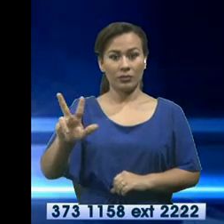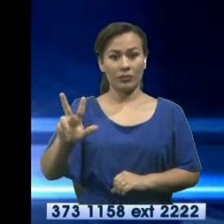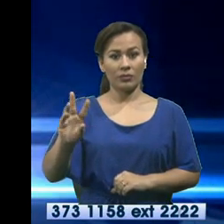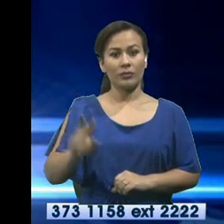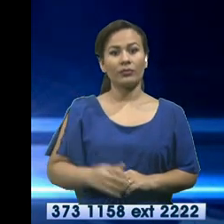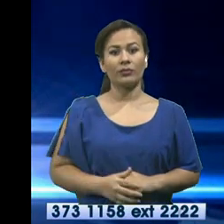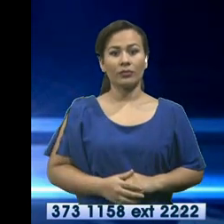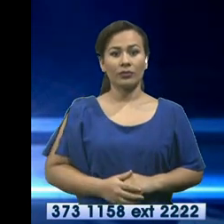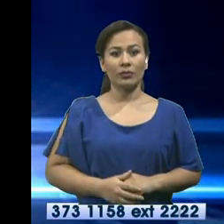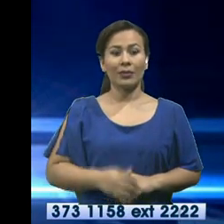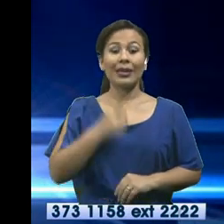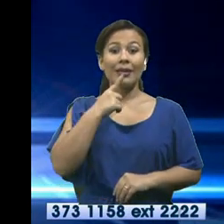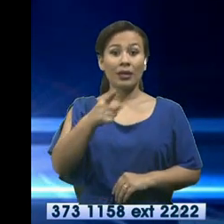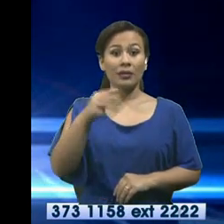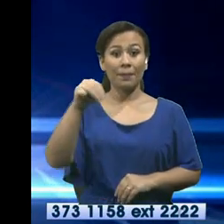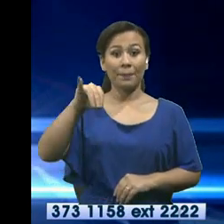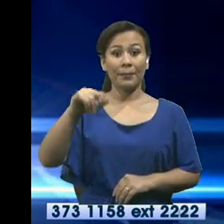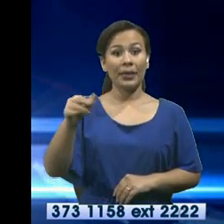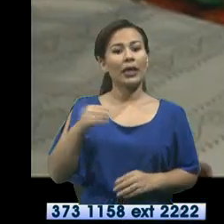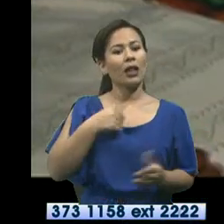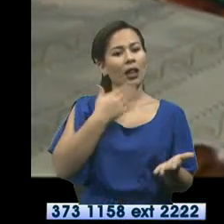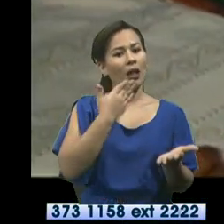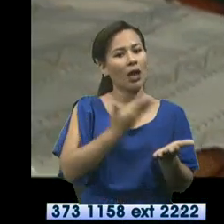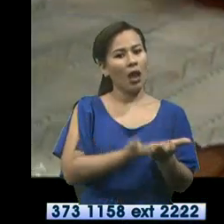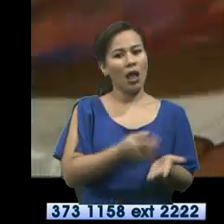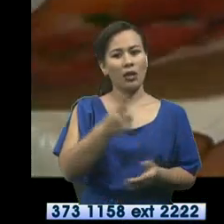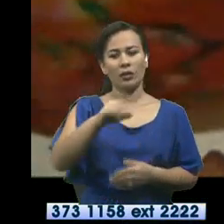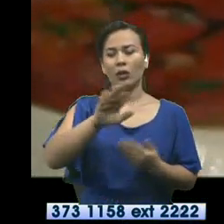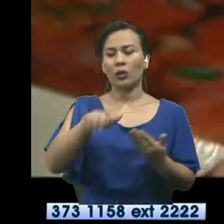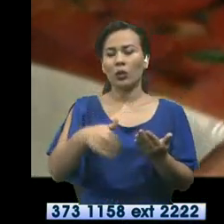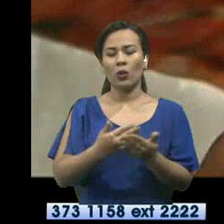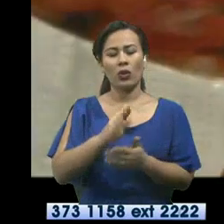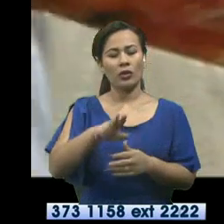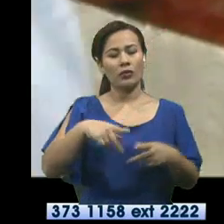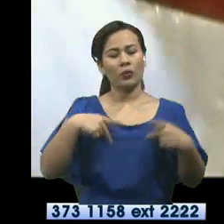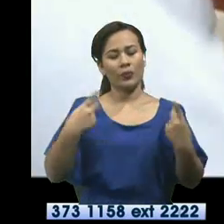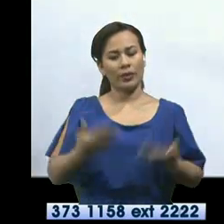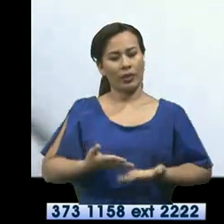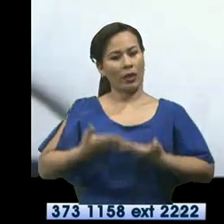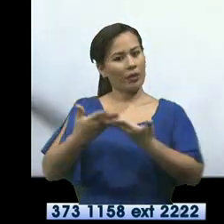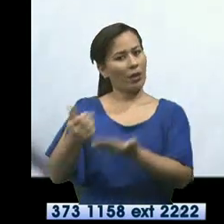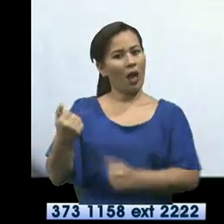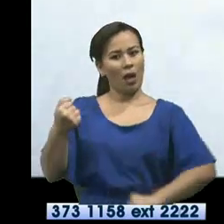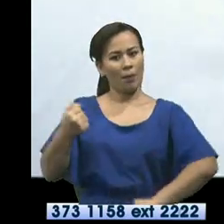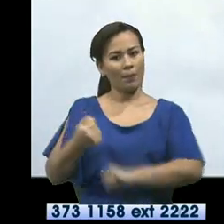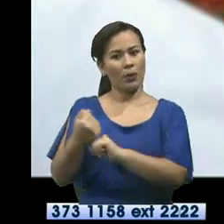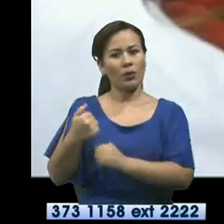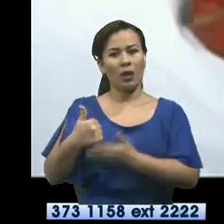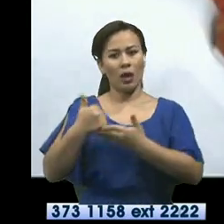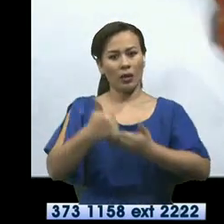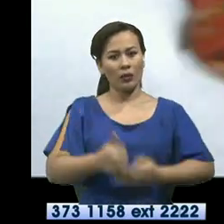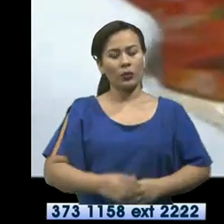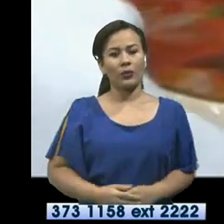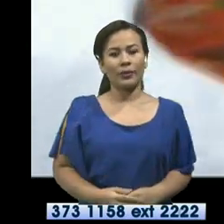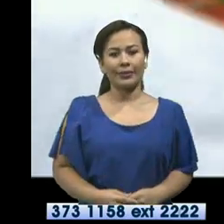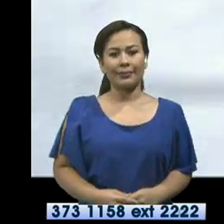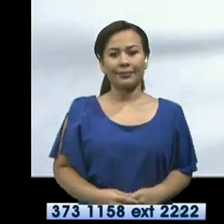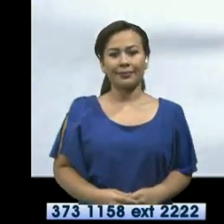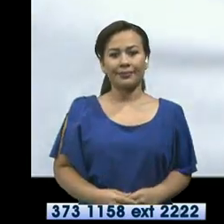098-264-7326. Miguelito se lo agradecerá por toda la vida. Informó Ítalo